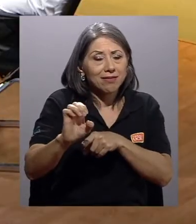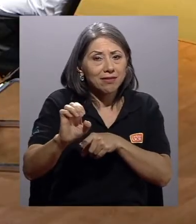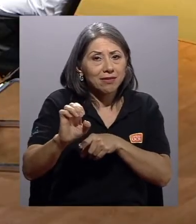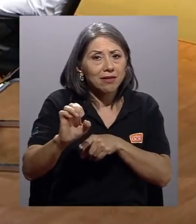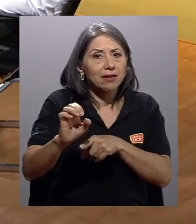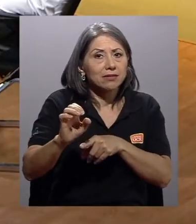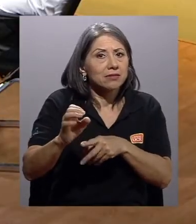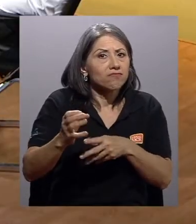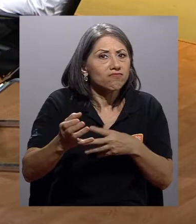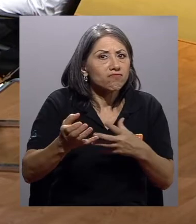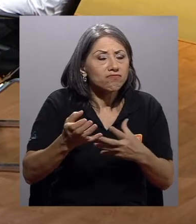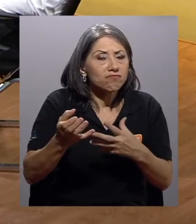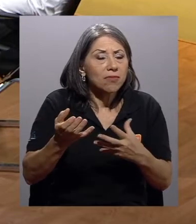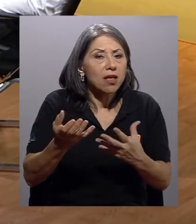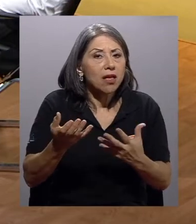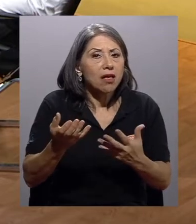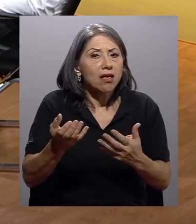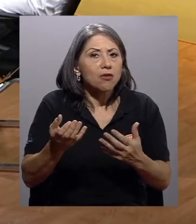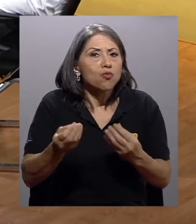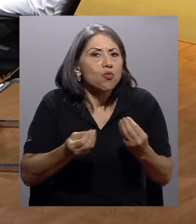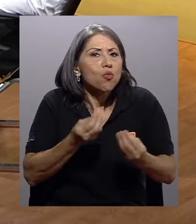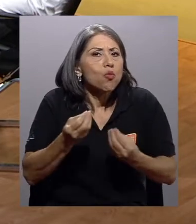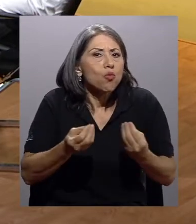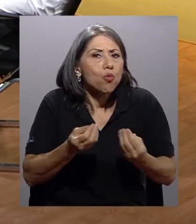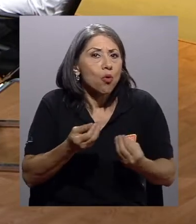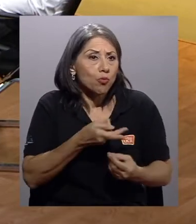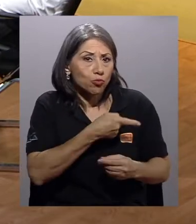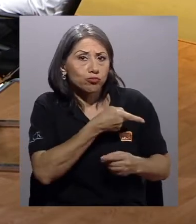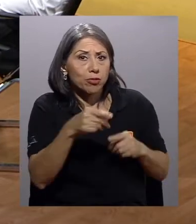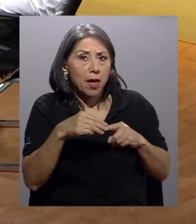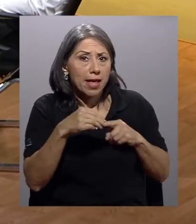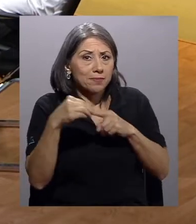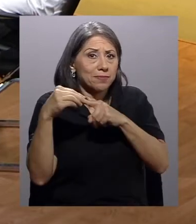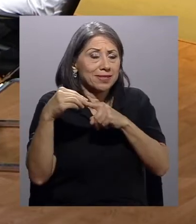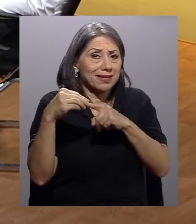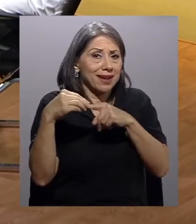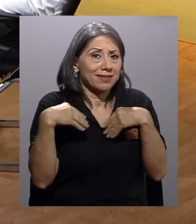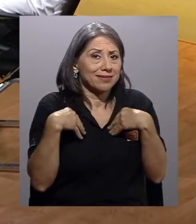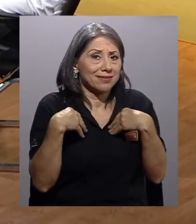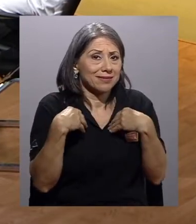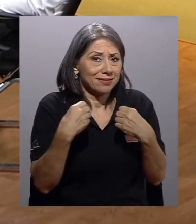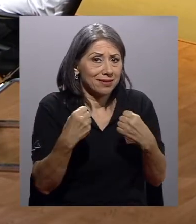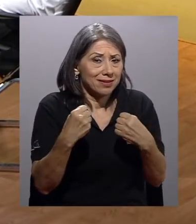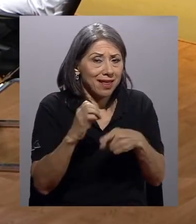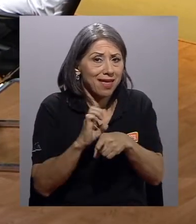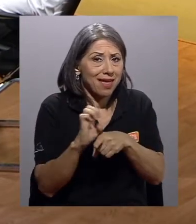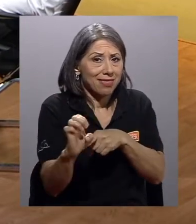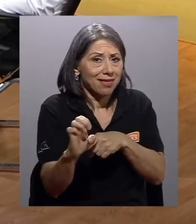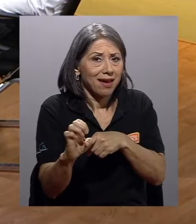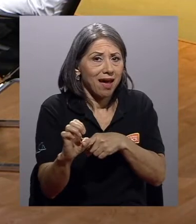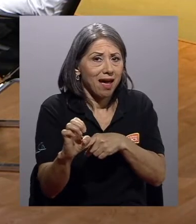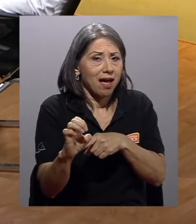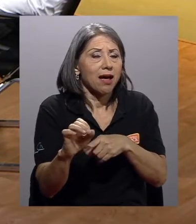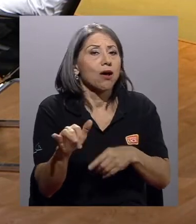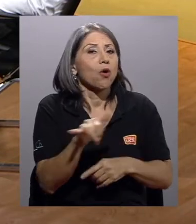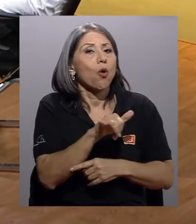en este momento que podríamos, como bioeticistas, como profesionales de la salud, como